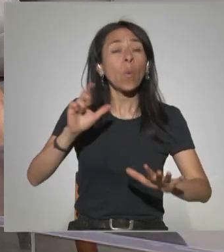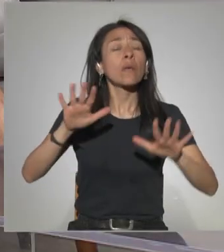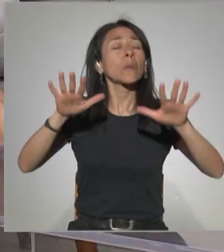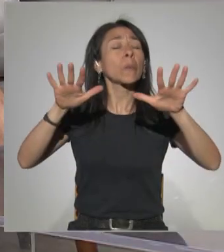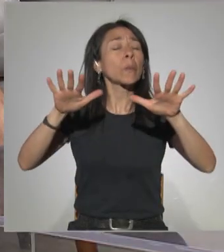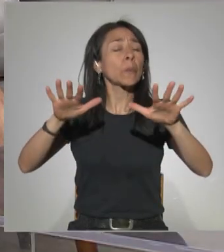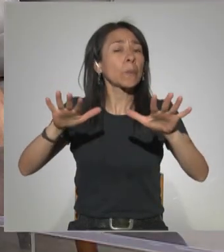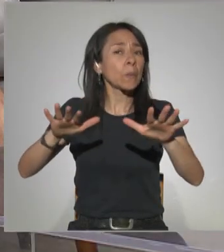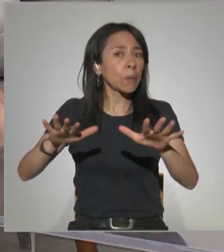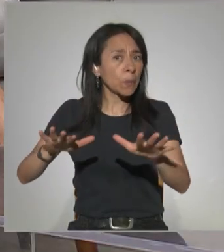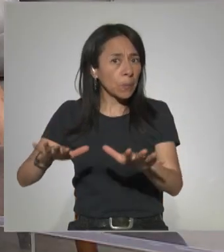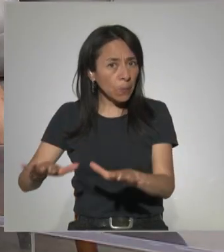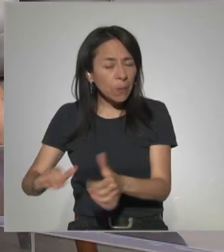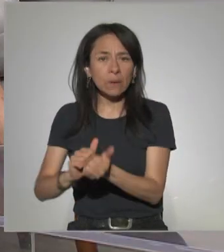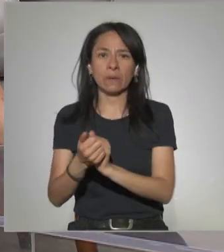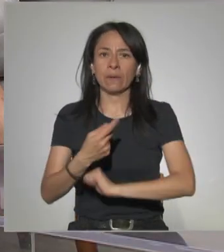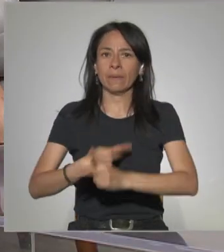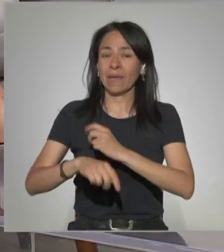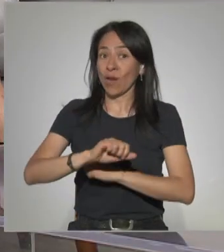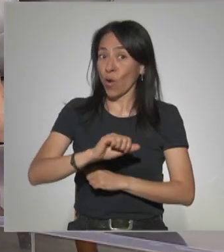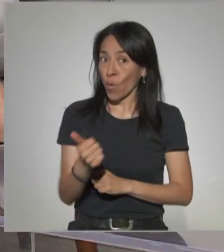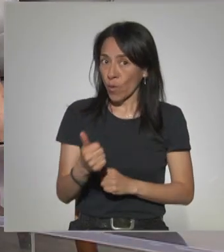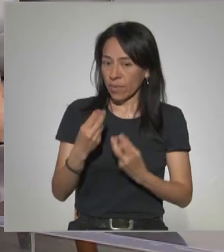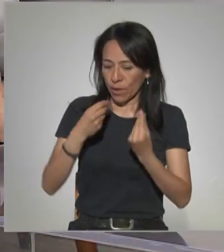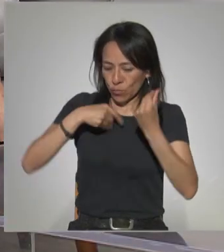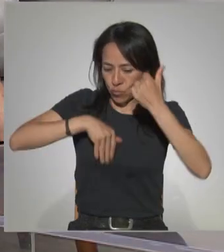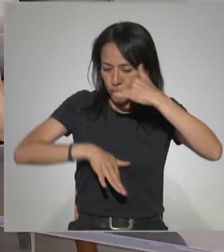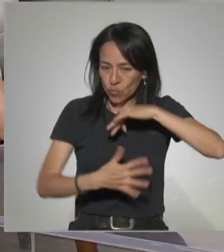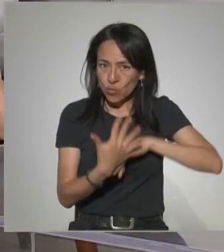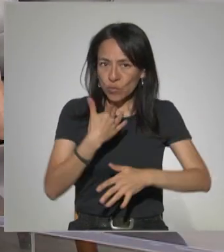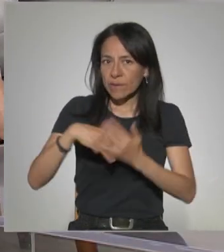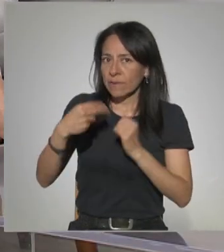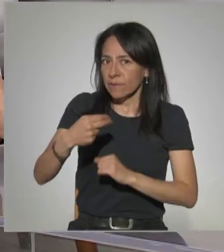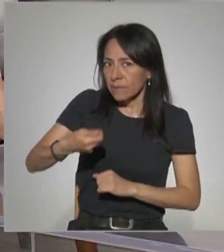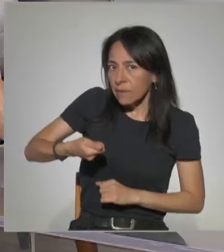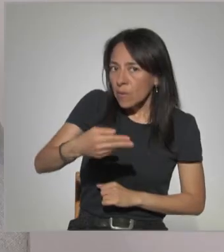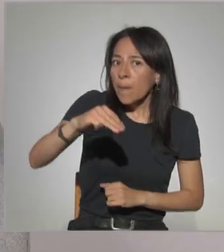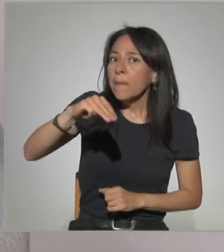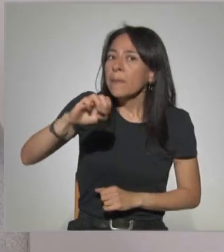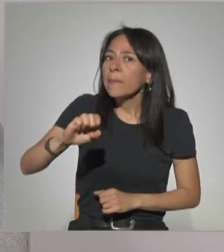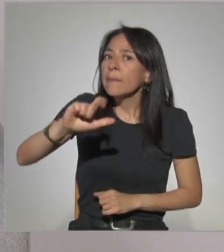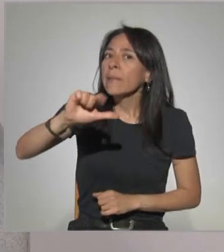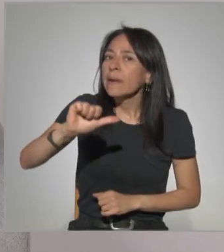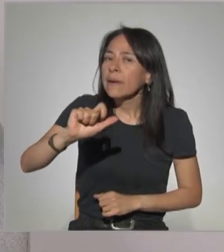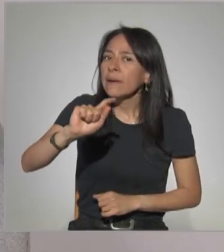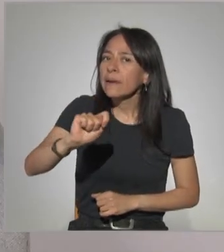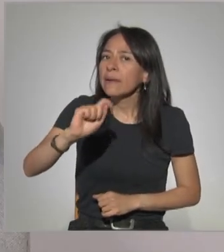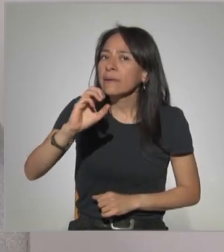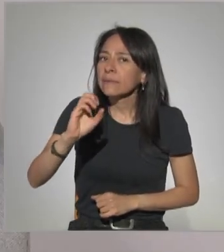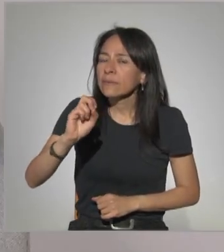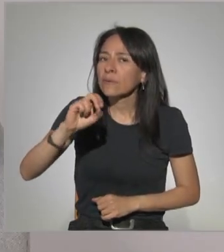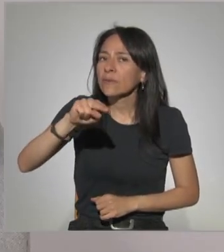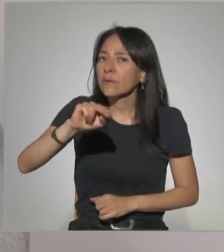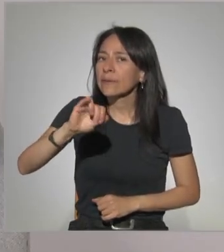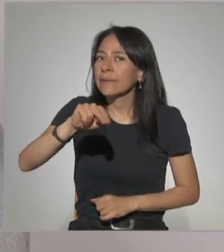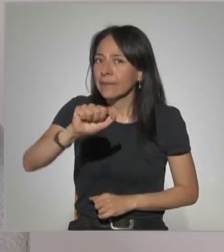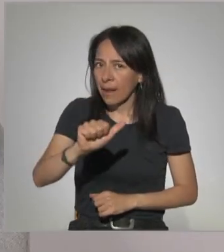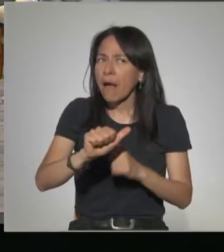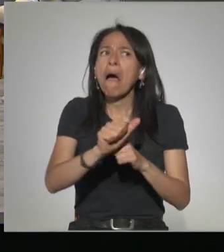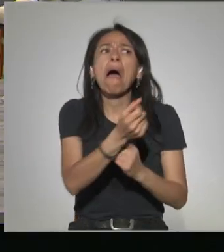otra sustancia que se llama melatonina. Y la melatonina, que algunas personas la toman